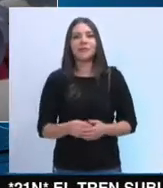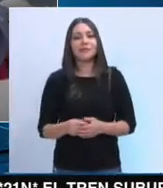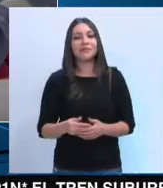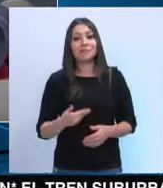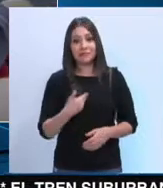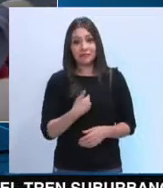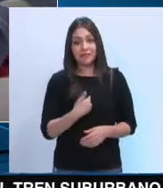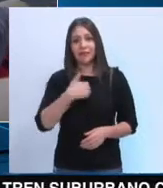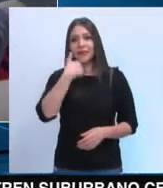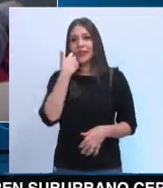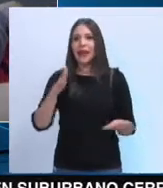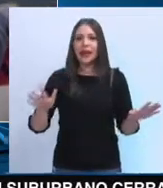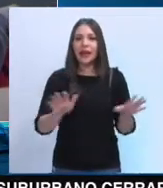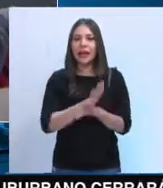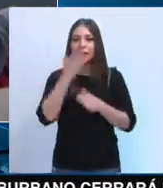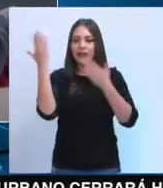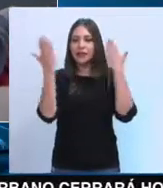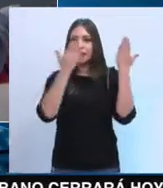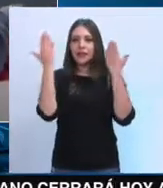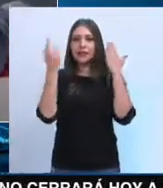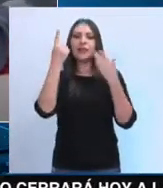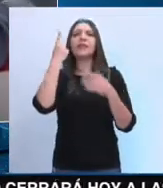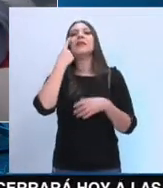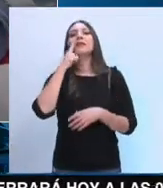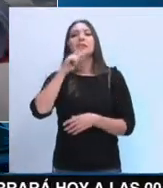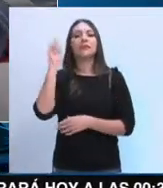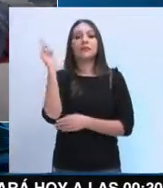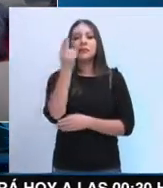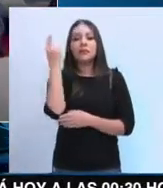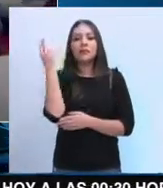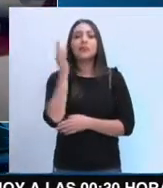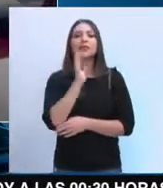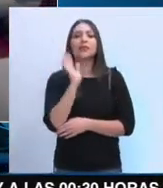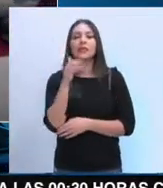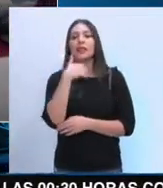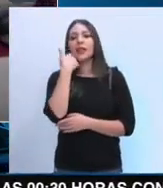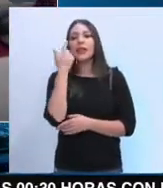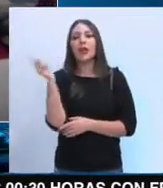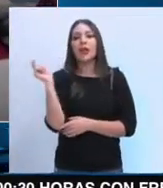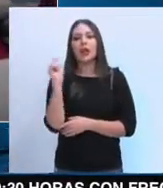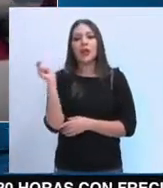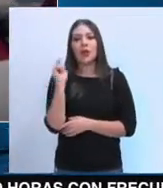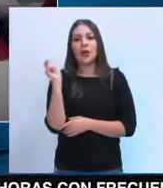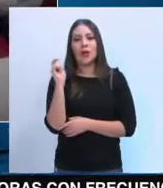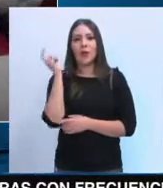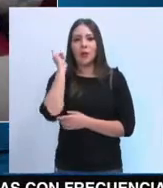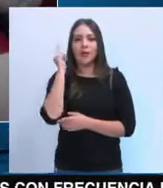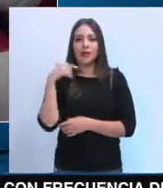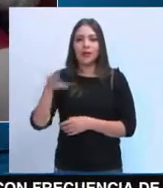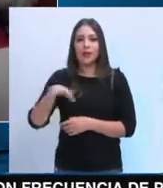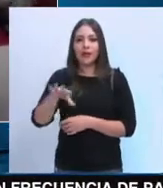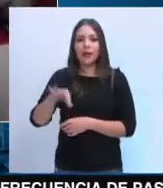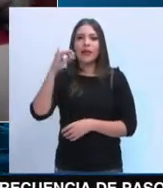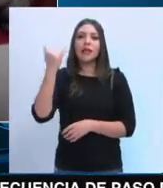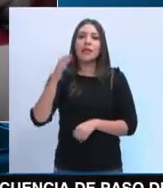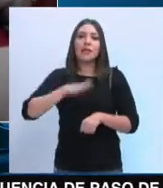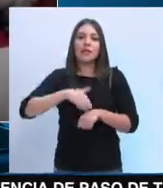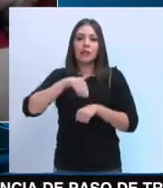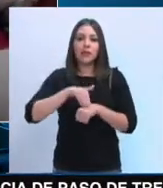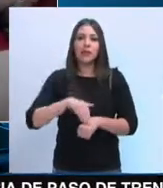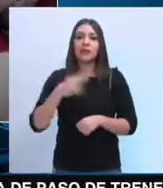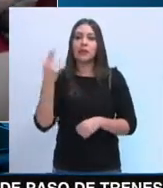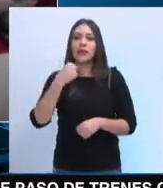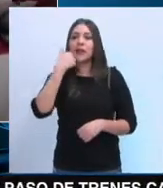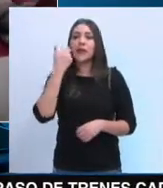licenciatura, tener novio y ser más obediente. No, yo creo que no los pude cumplir. Y viajar, ese